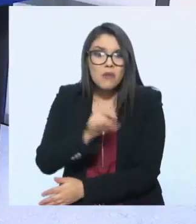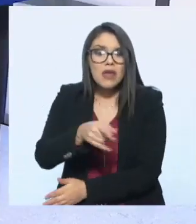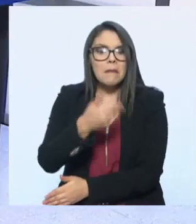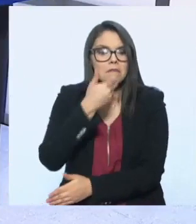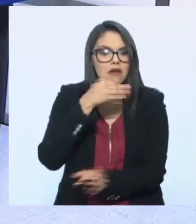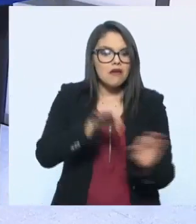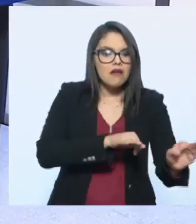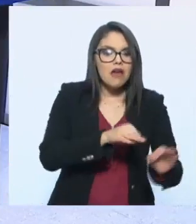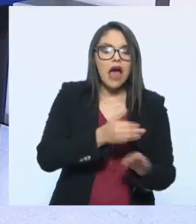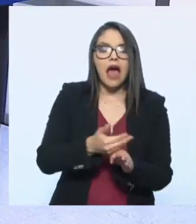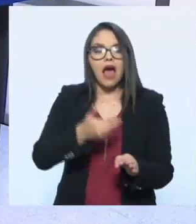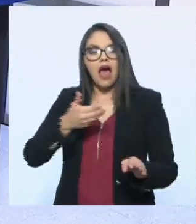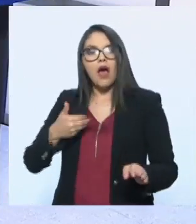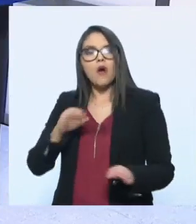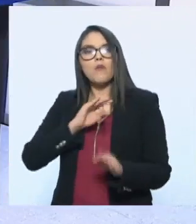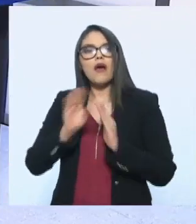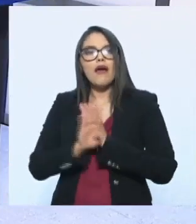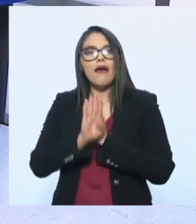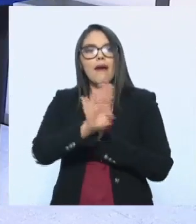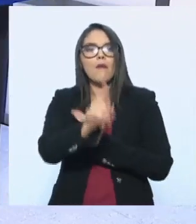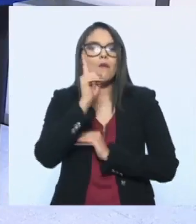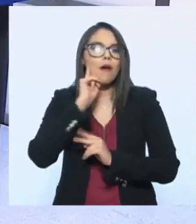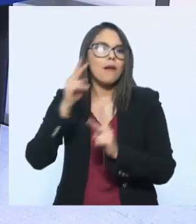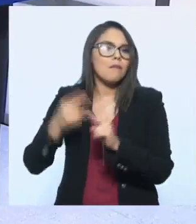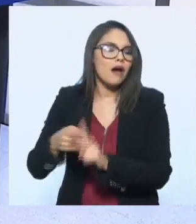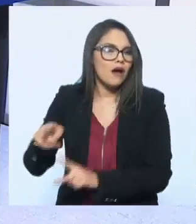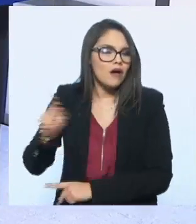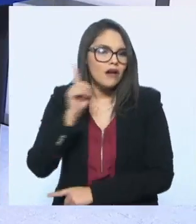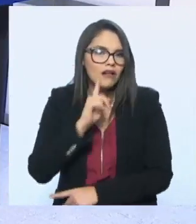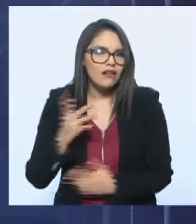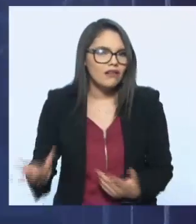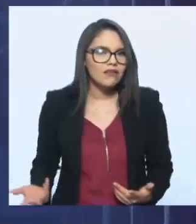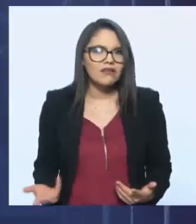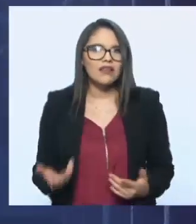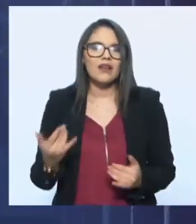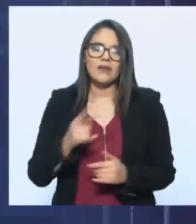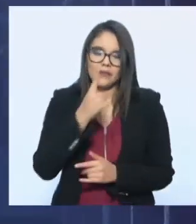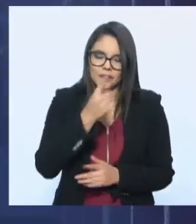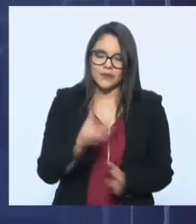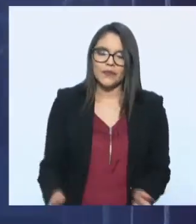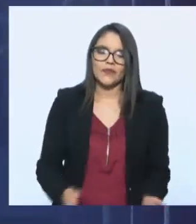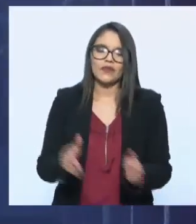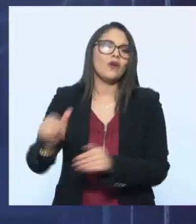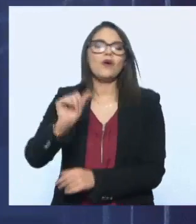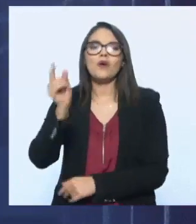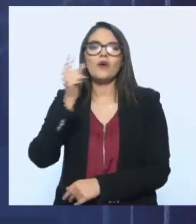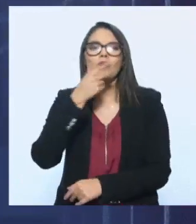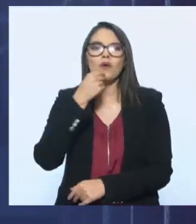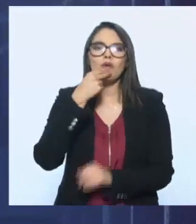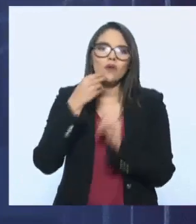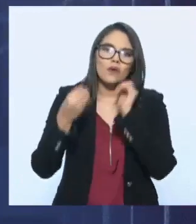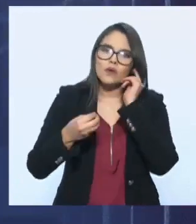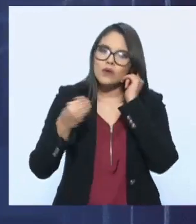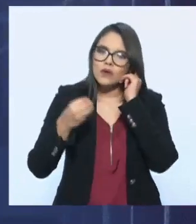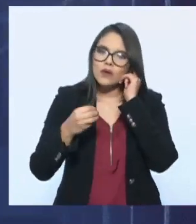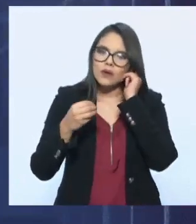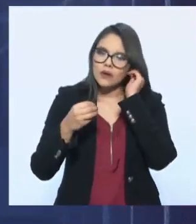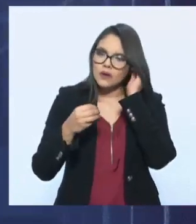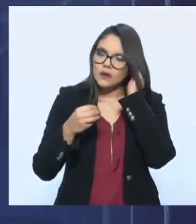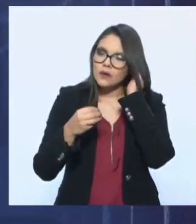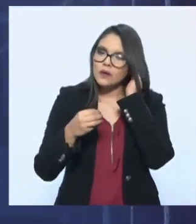esos asesinatos, esos feminicidios. Y luego este señor, que bueno, pues aunque no esté probado, es la acusación de su esposa. Dice